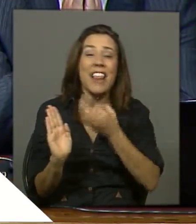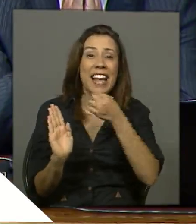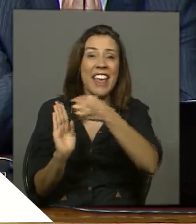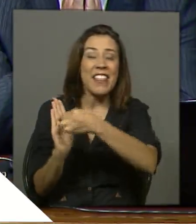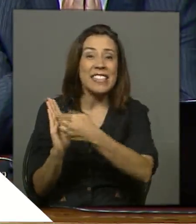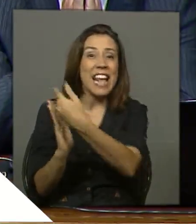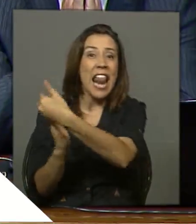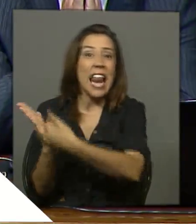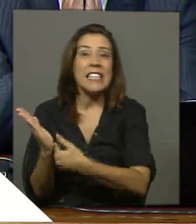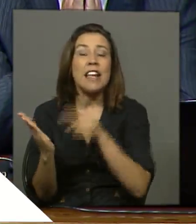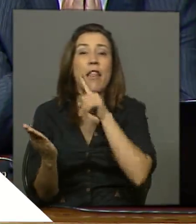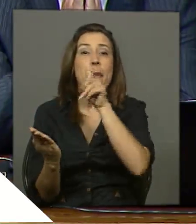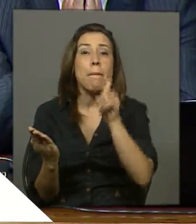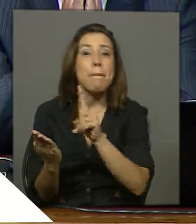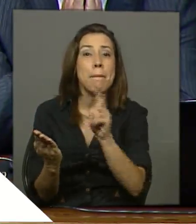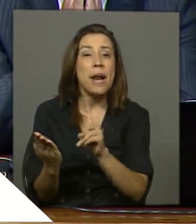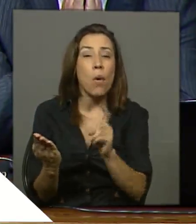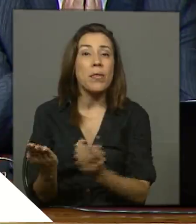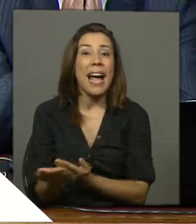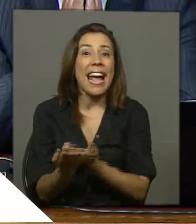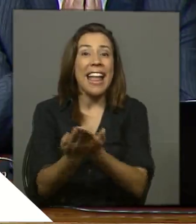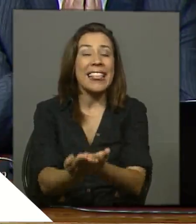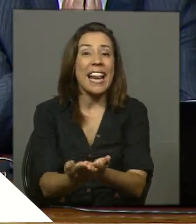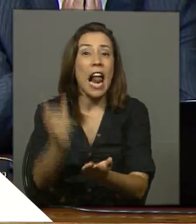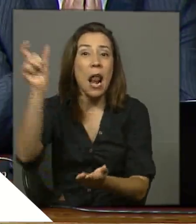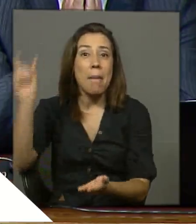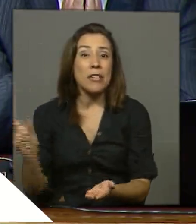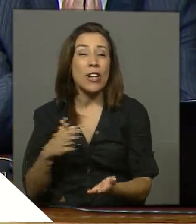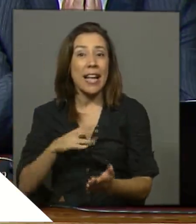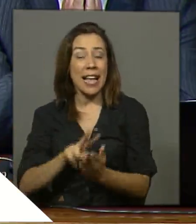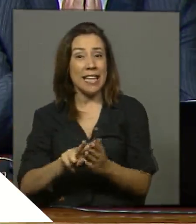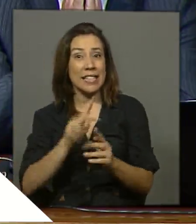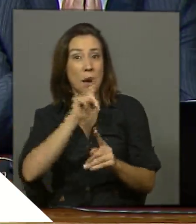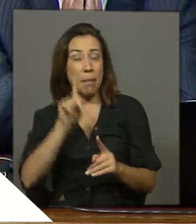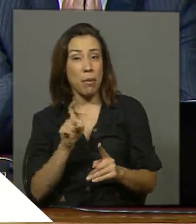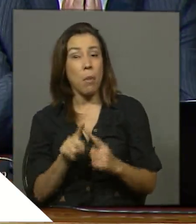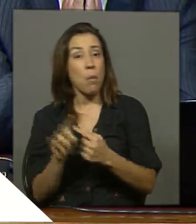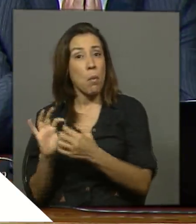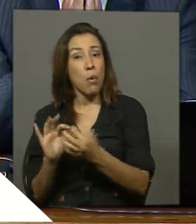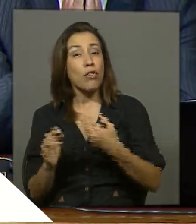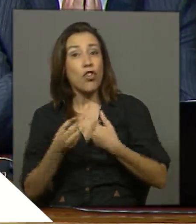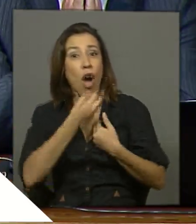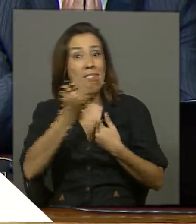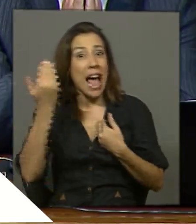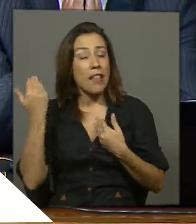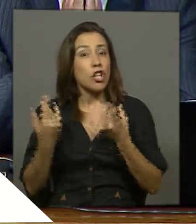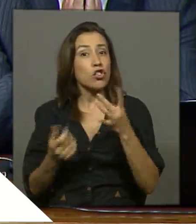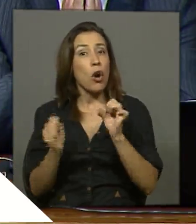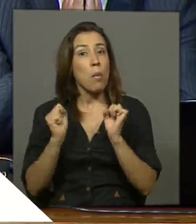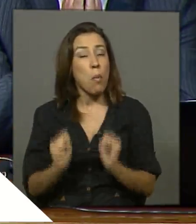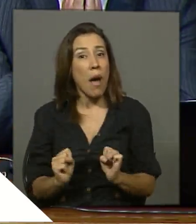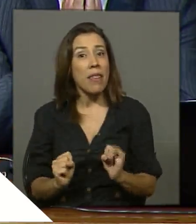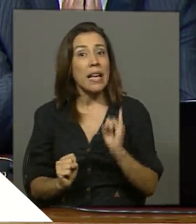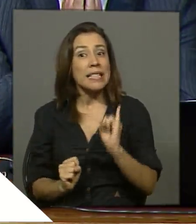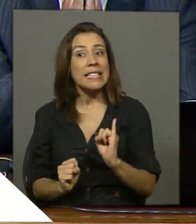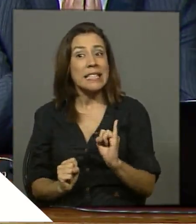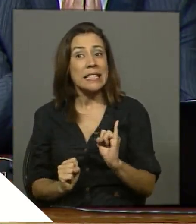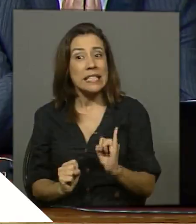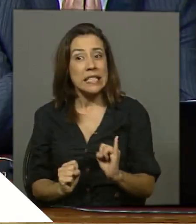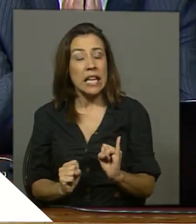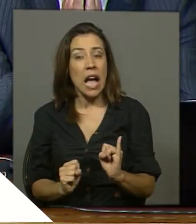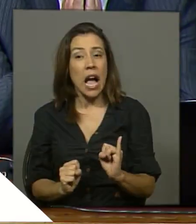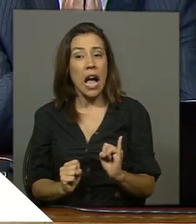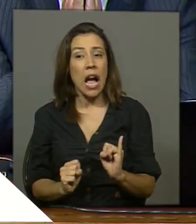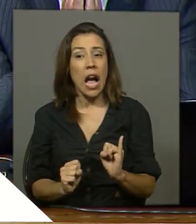el cuestionario que no entrega el interpeladas razón es que he dicho que solo es posible hacerlo en tanto cuanto hay